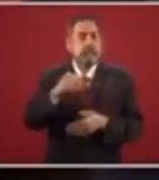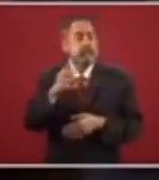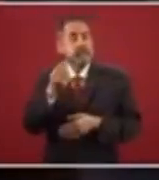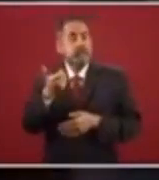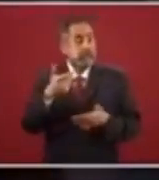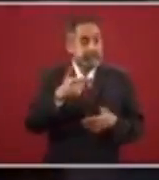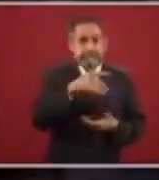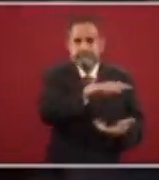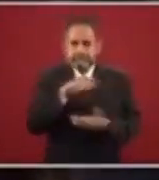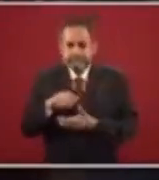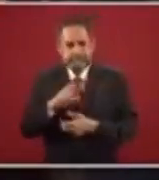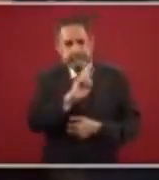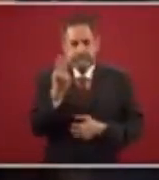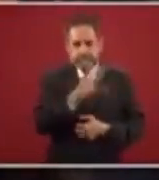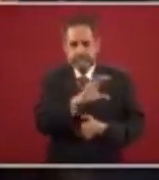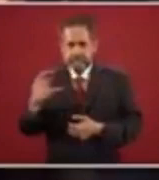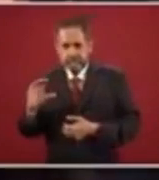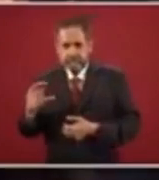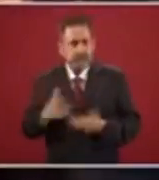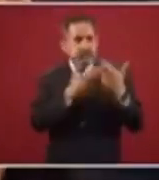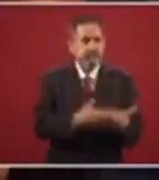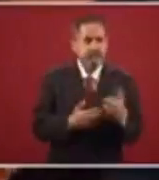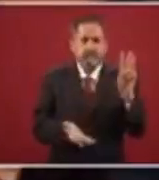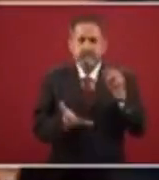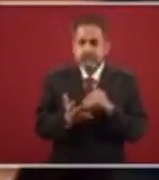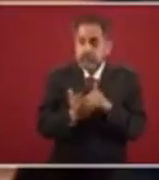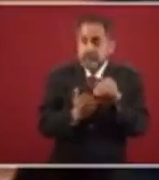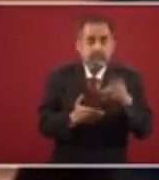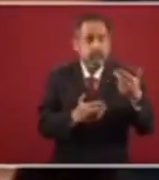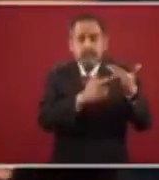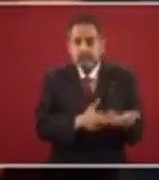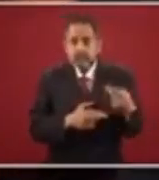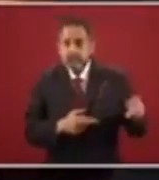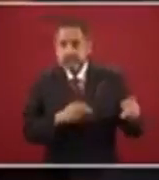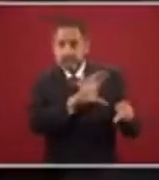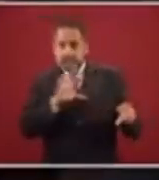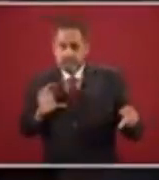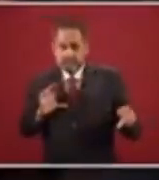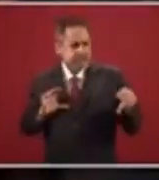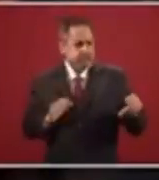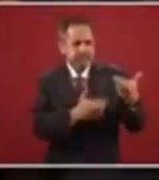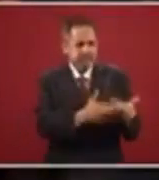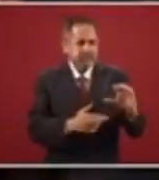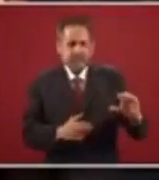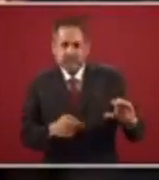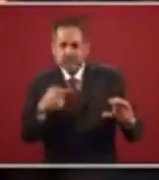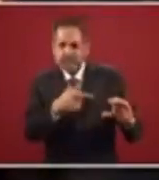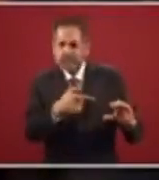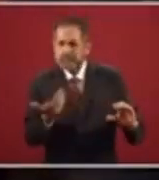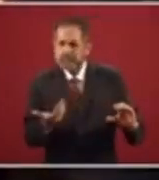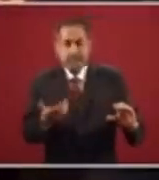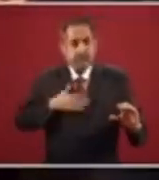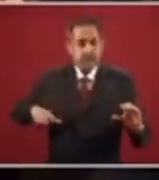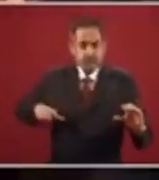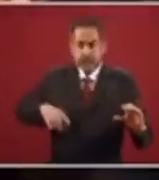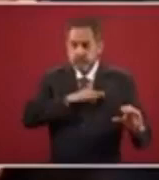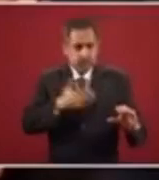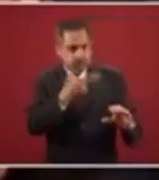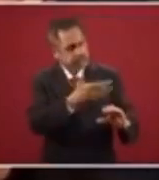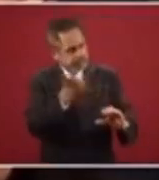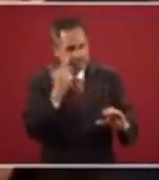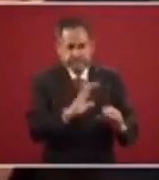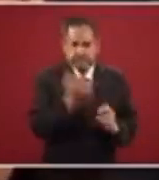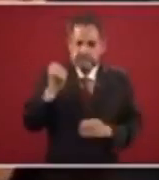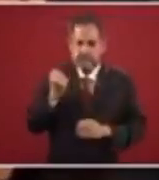5.000 millones de pesos y la empresa finalmente se quedó con más de 3.000 millones de pesos. ¿Esos 3.000 millones de pesos su gobierno de alguna manera los puede reclamar a la